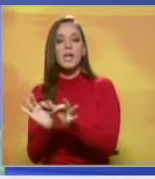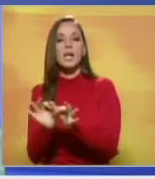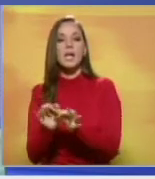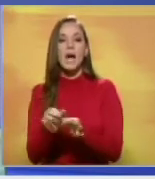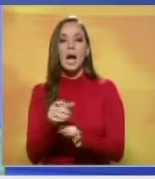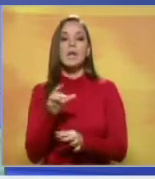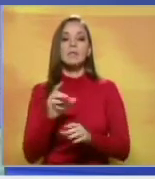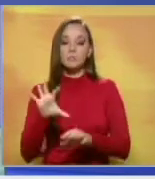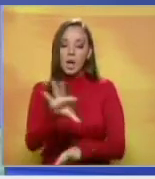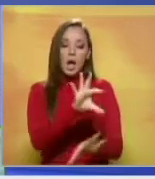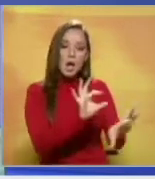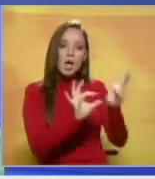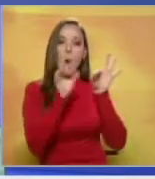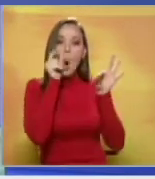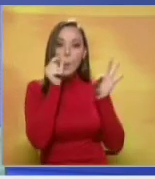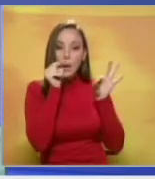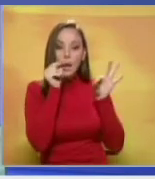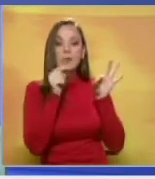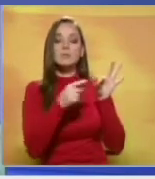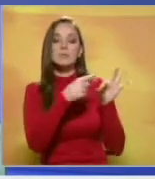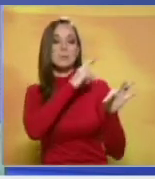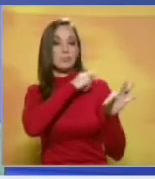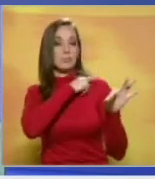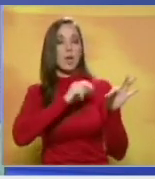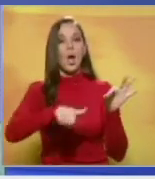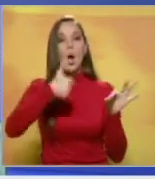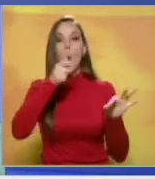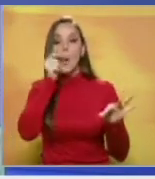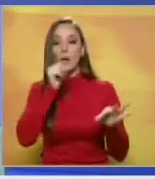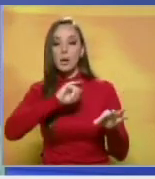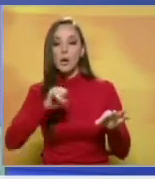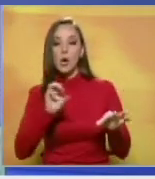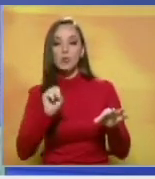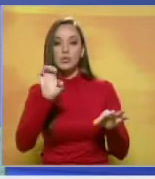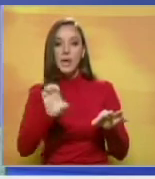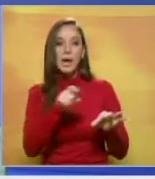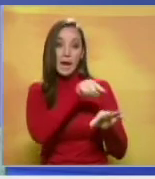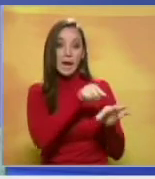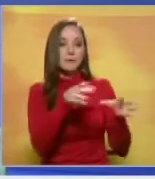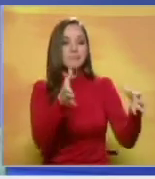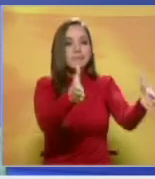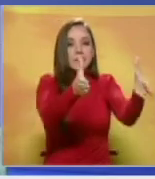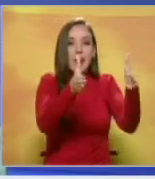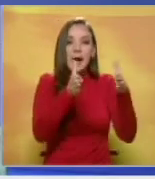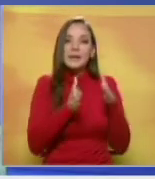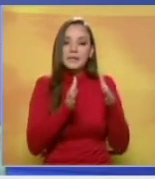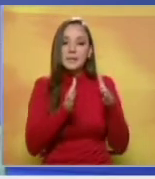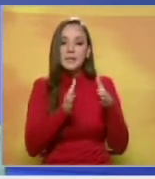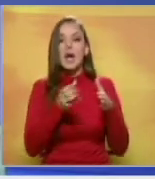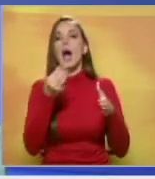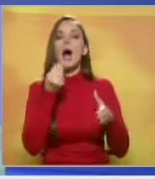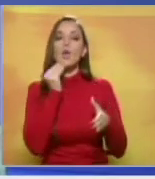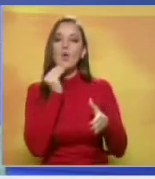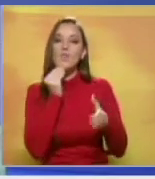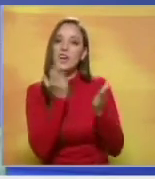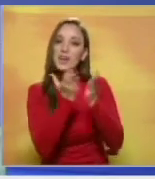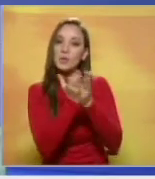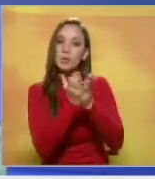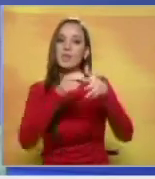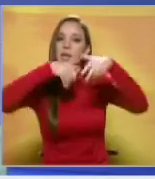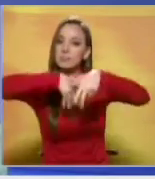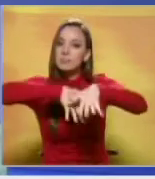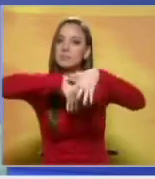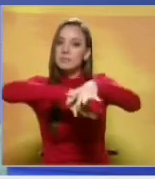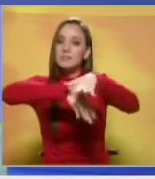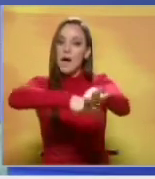díaz se asignó al director de fiscalías superiores josé francisco garcía para que reciba la comisión de estudiantes que pretenden llegar este miércoles hasta la